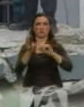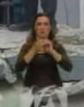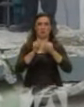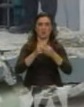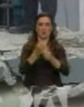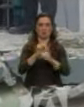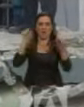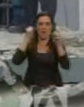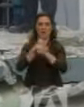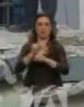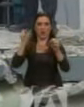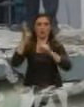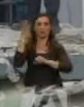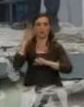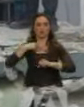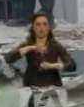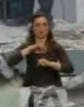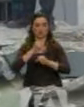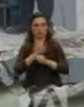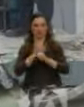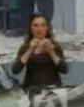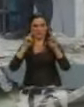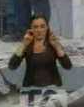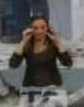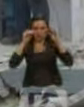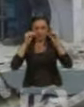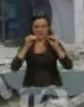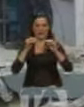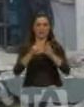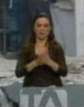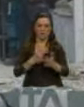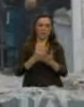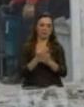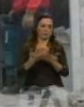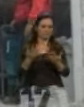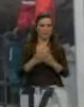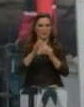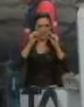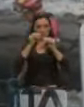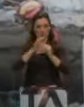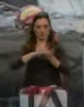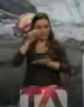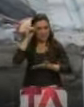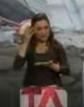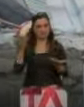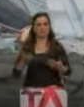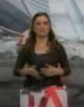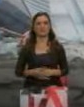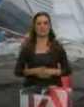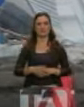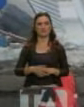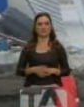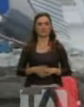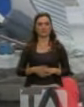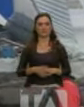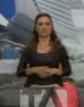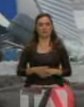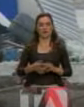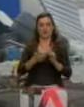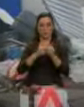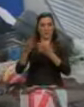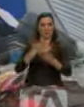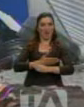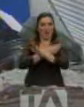venimos trabajando desde hace tiempo atrás y vamos a seguir insistiendo, tratando de educar a la población para que pueda evitar este tipo